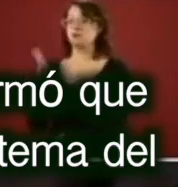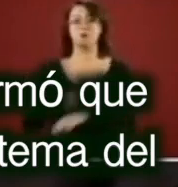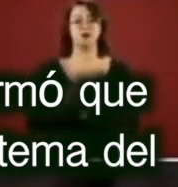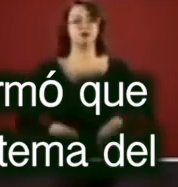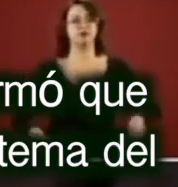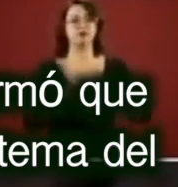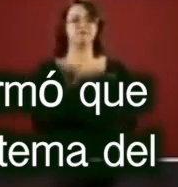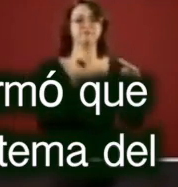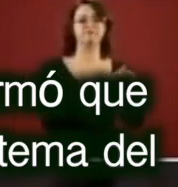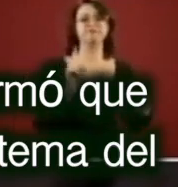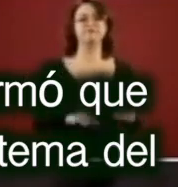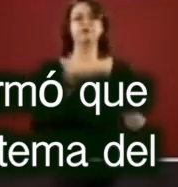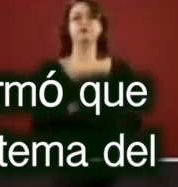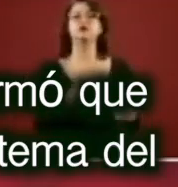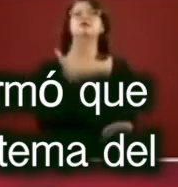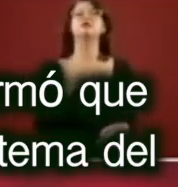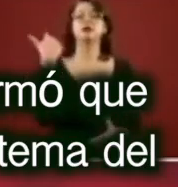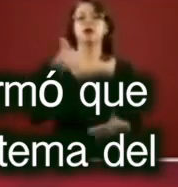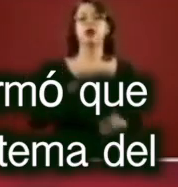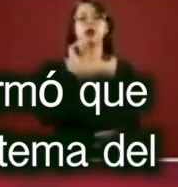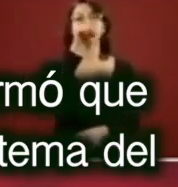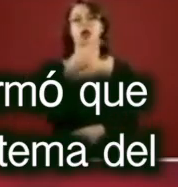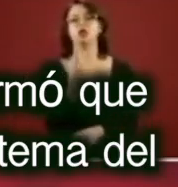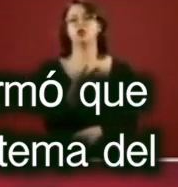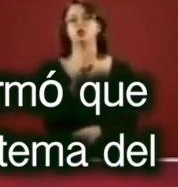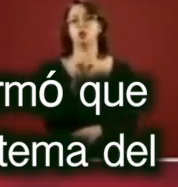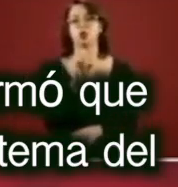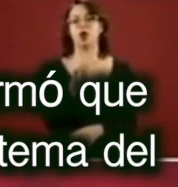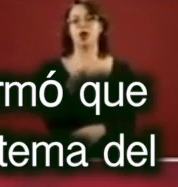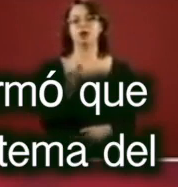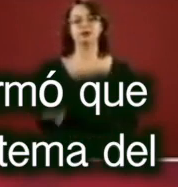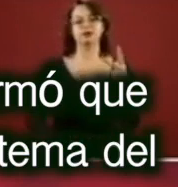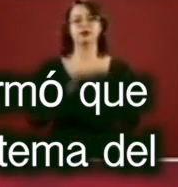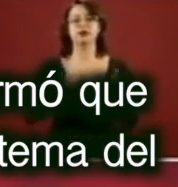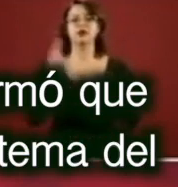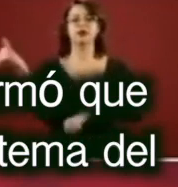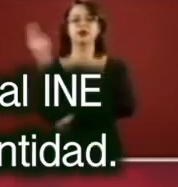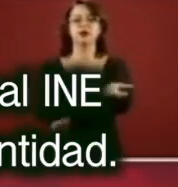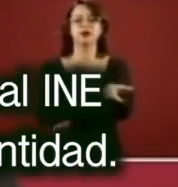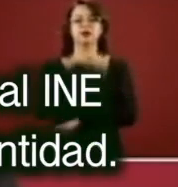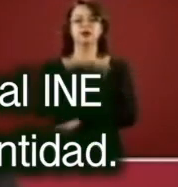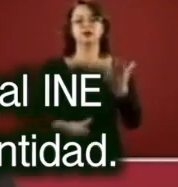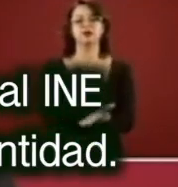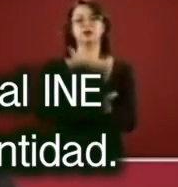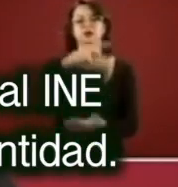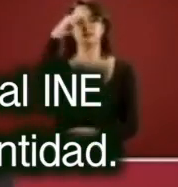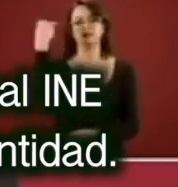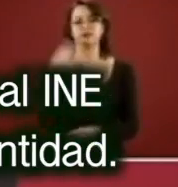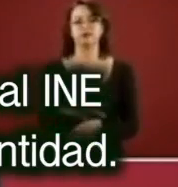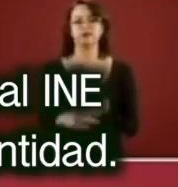El presidente de la República, Andrés Manuel, informó que dio instrucciones a la Secretaría de Gobernación para no insistir en el tema del uso de